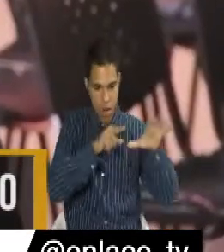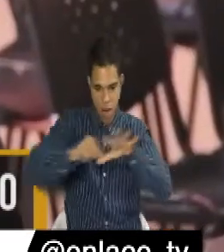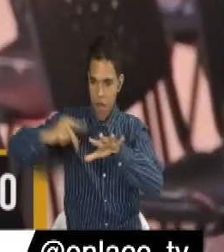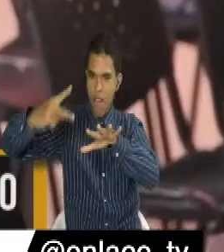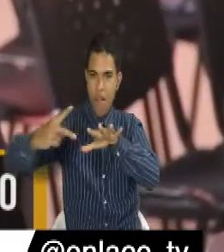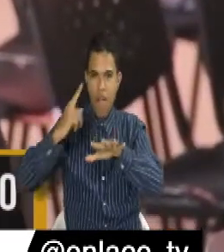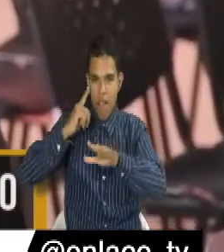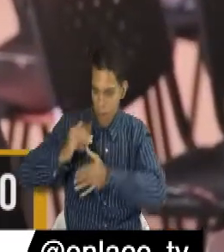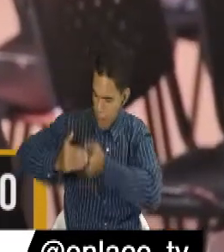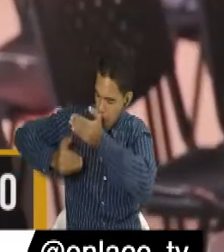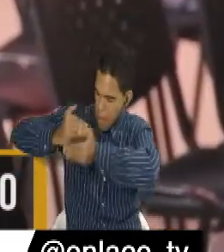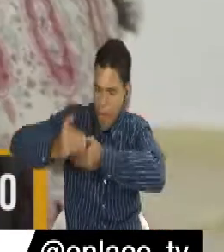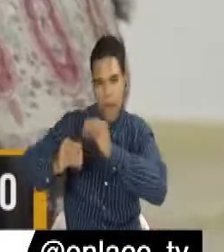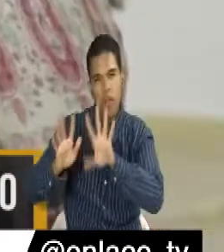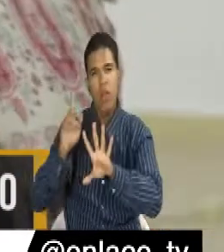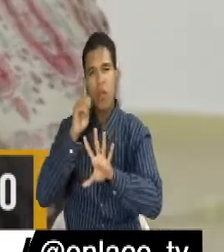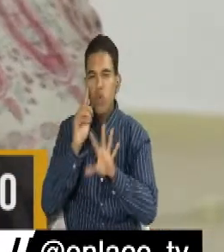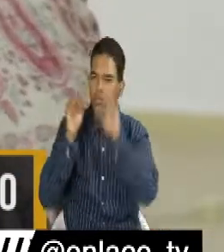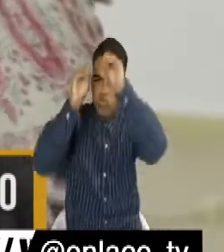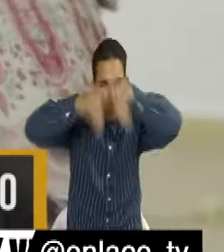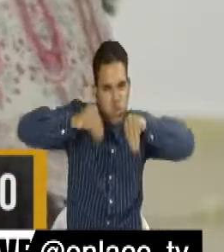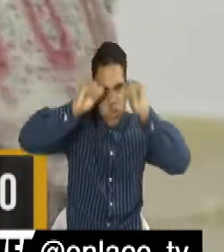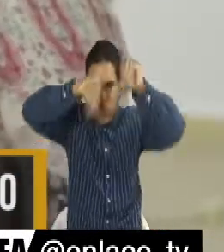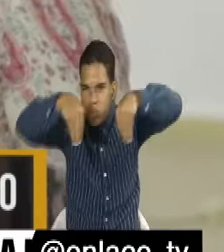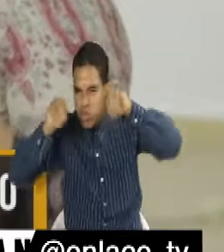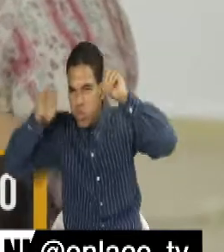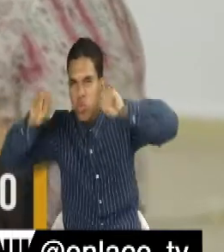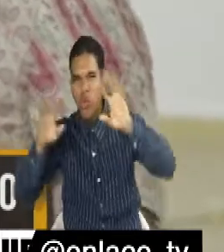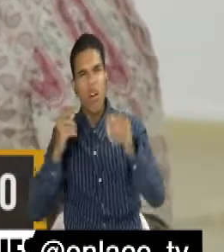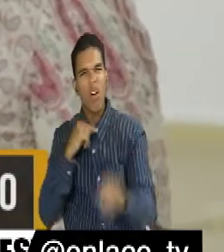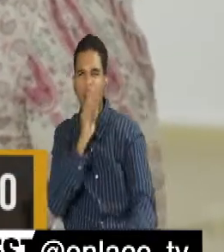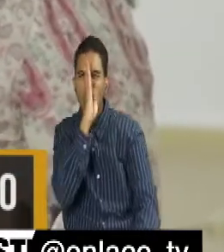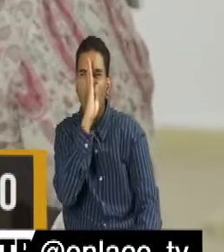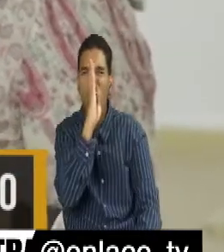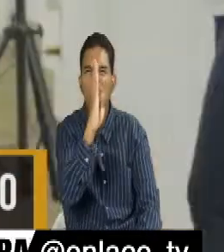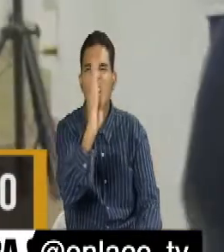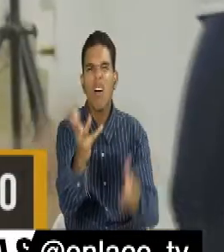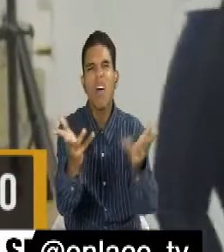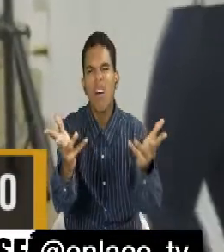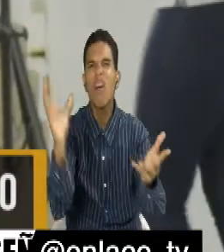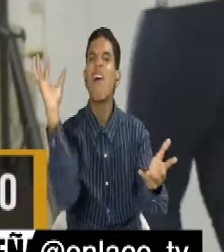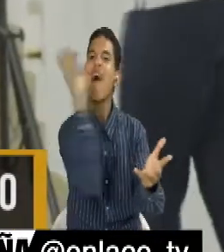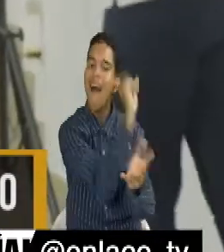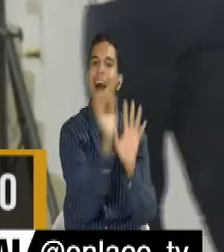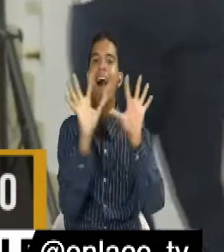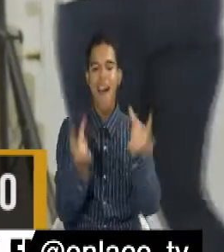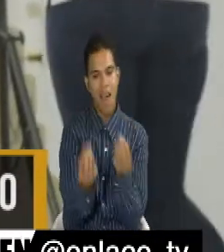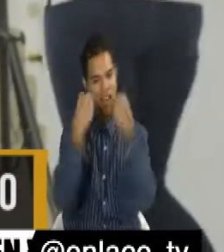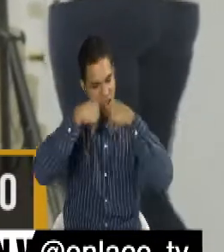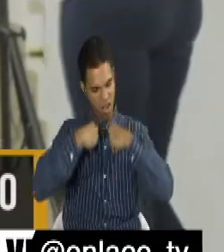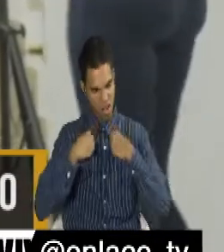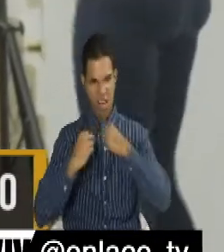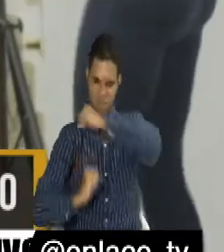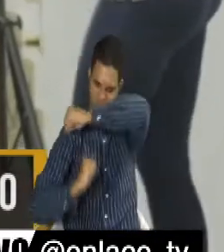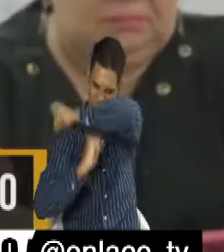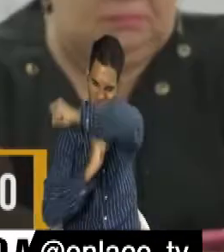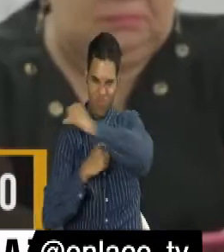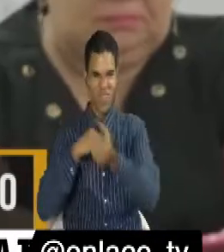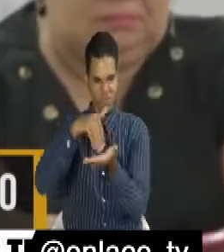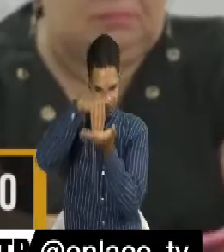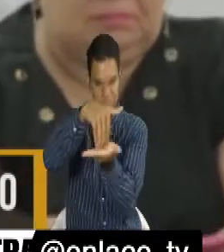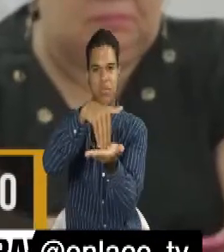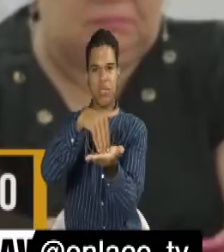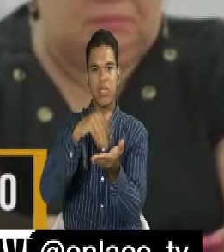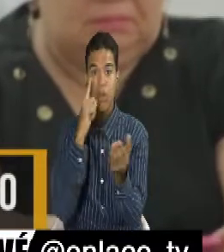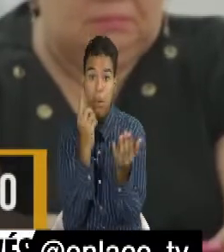de formación que está encaminado precisamente a fortalecer las competencias ciudadanas. Por eso invitamos a que se inscriban y participen